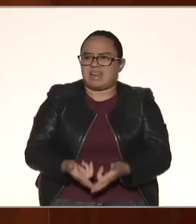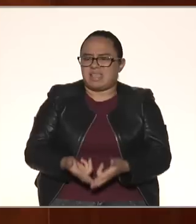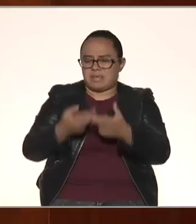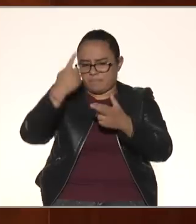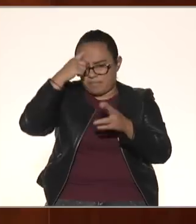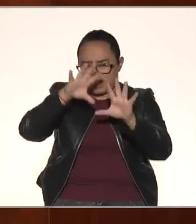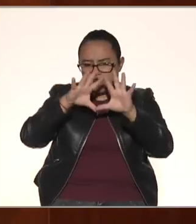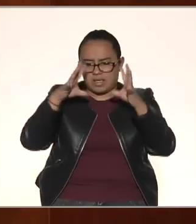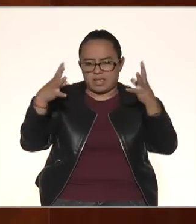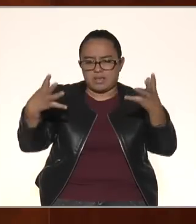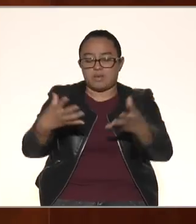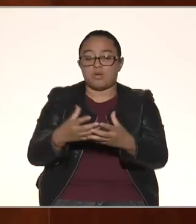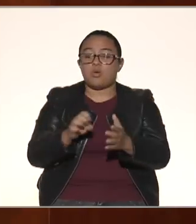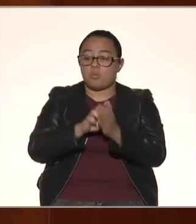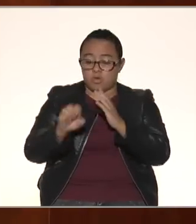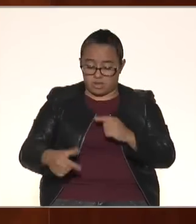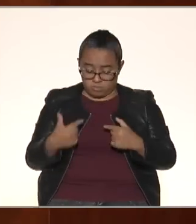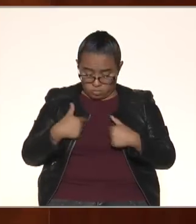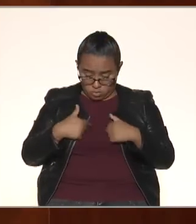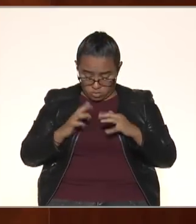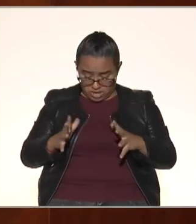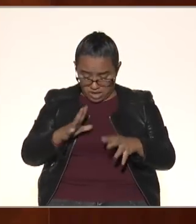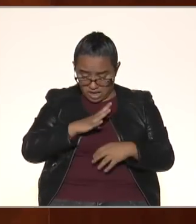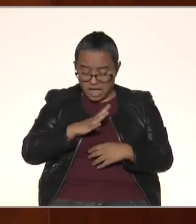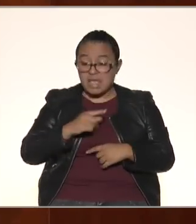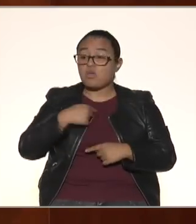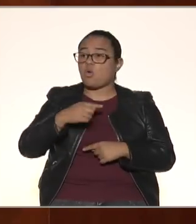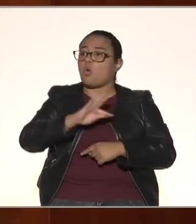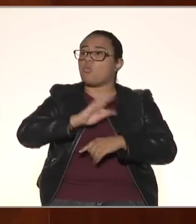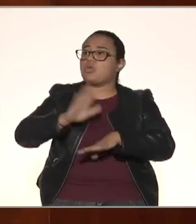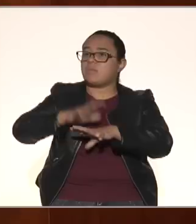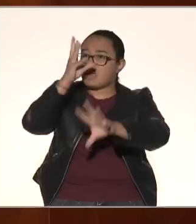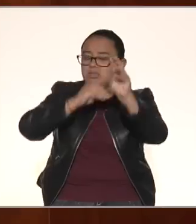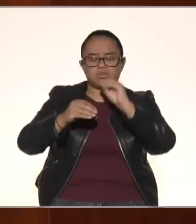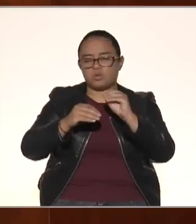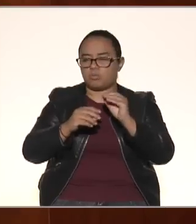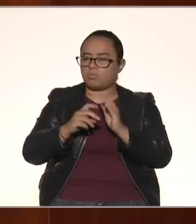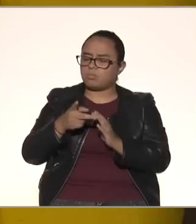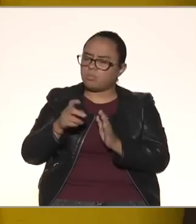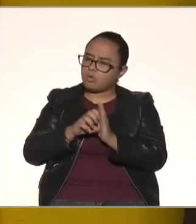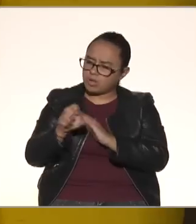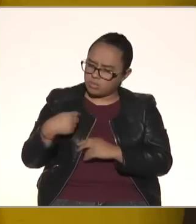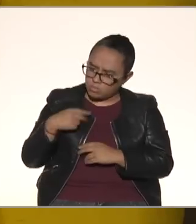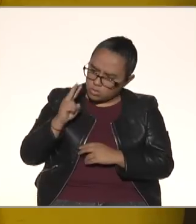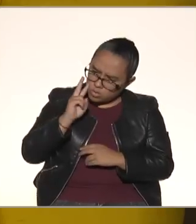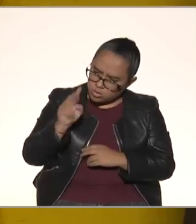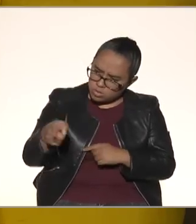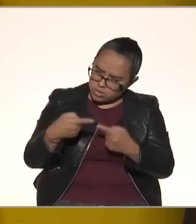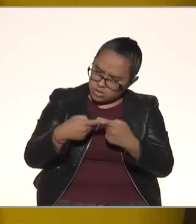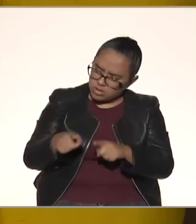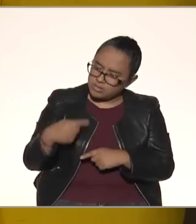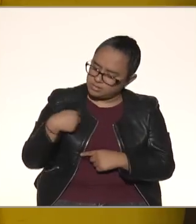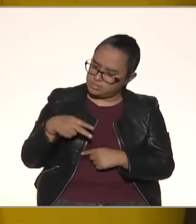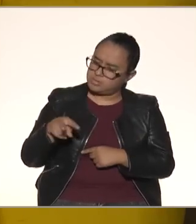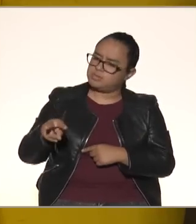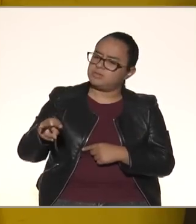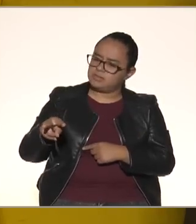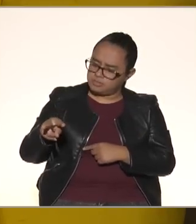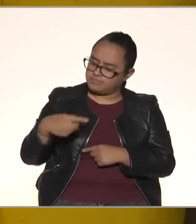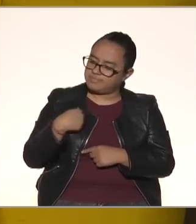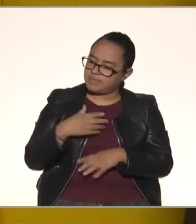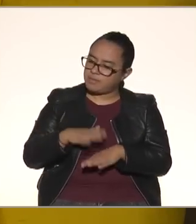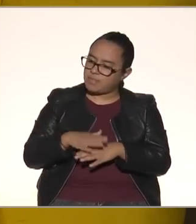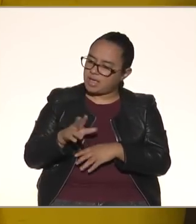no me puedo nutrir de lo que ya tengo, entonces cuando percibo tu diferencia, me la transmites y la sé